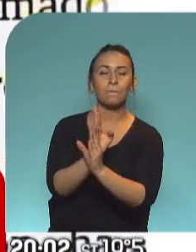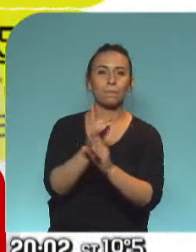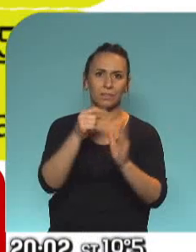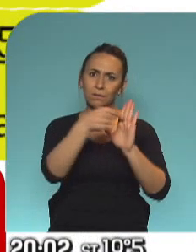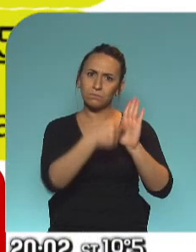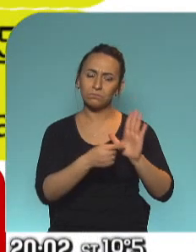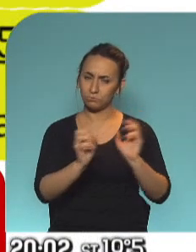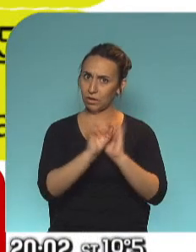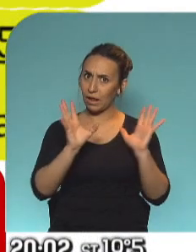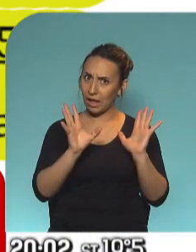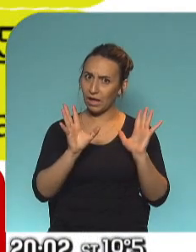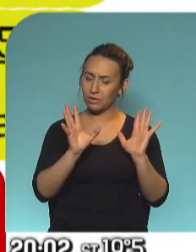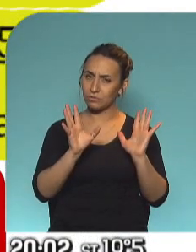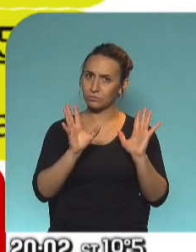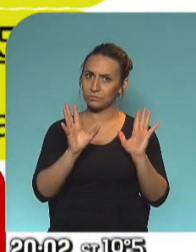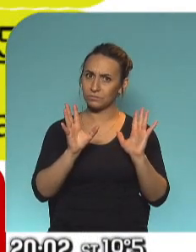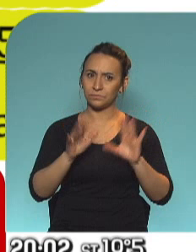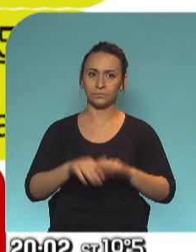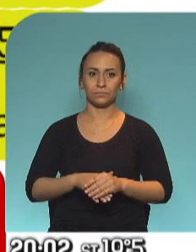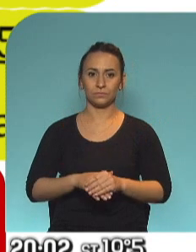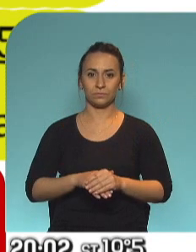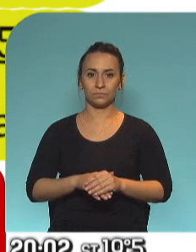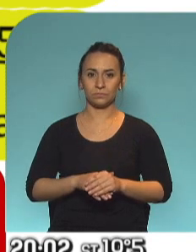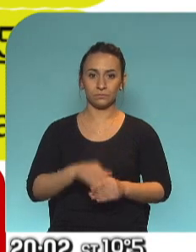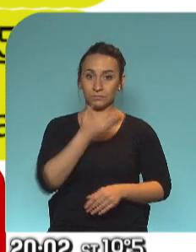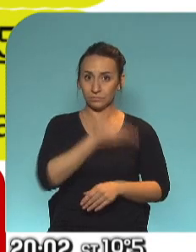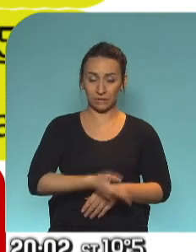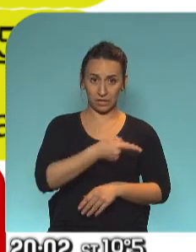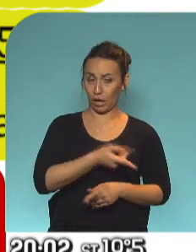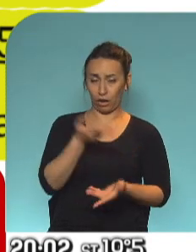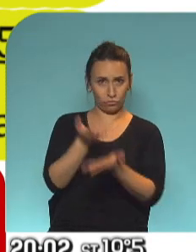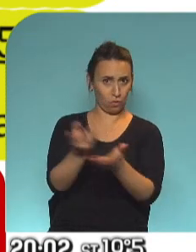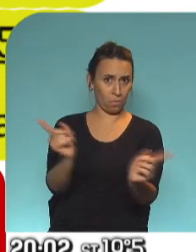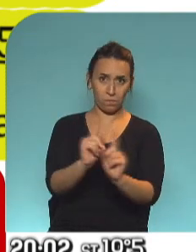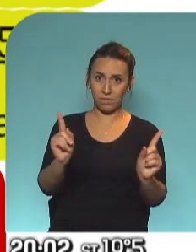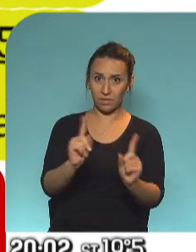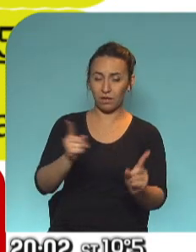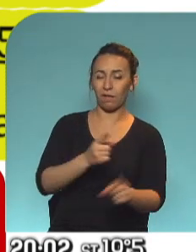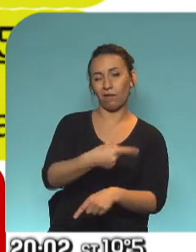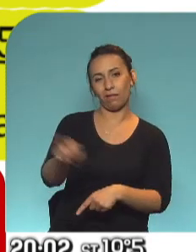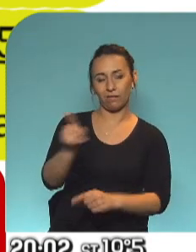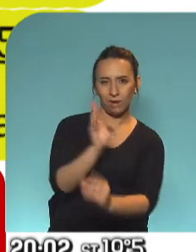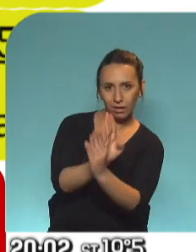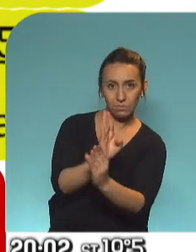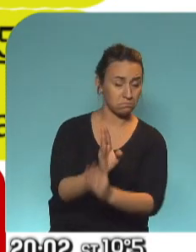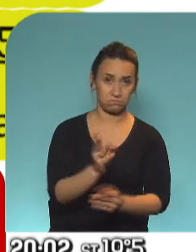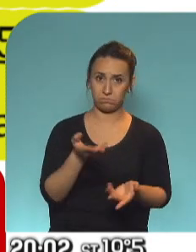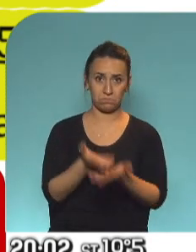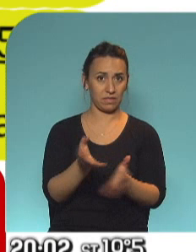que no pidió ese espionaje ningún magistrado y por eso es que